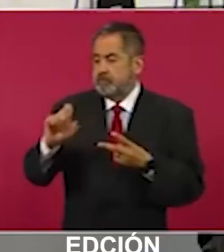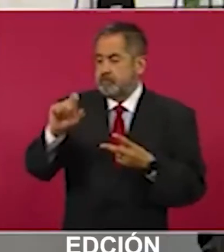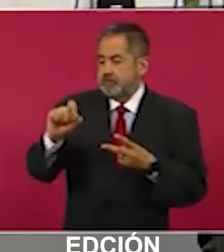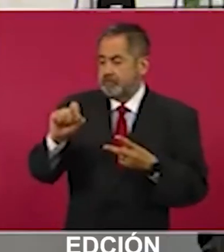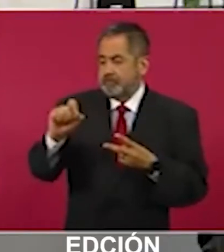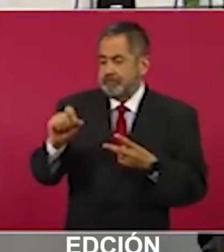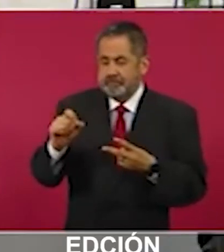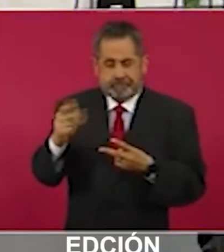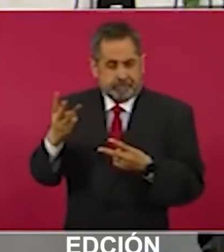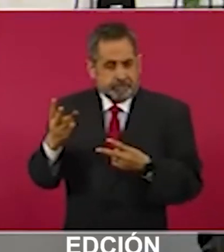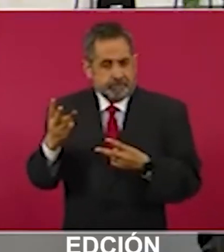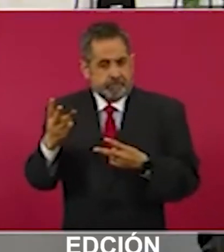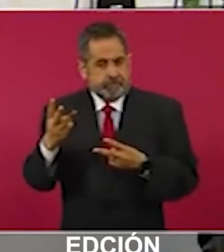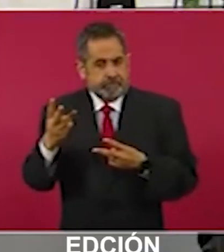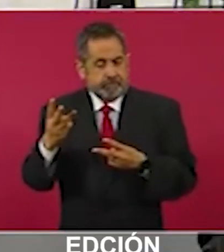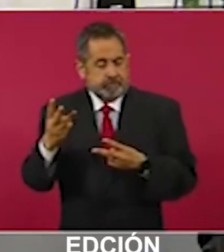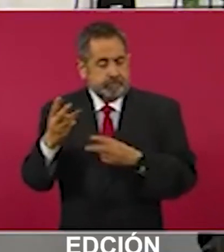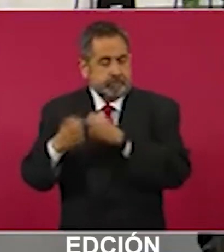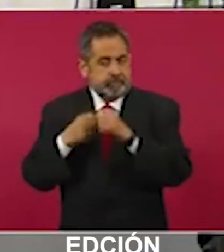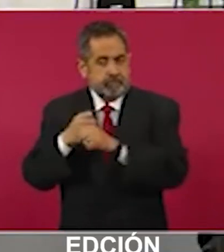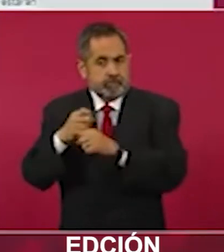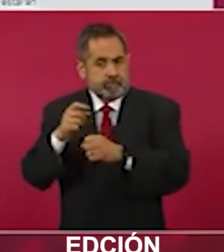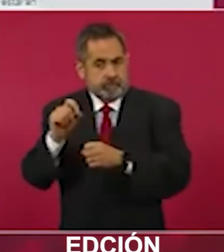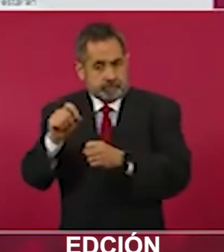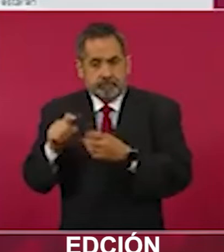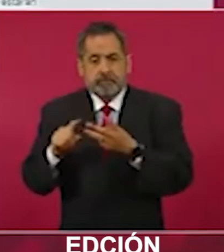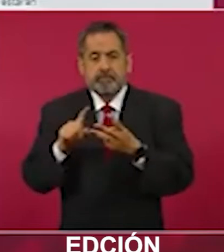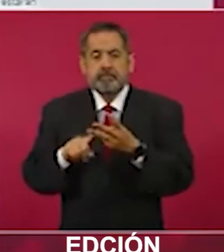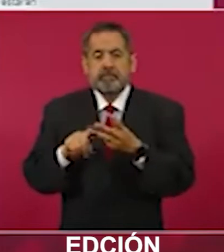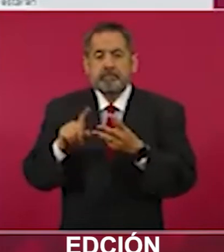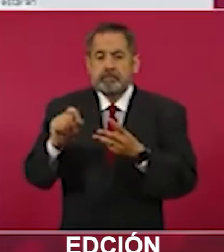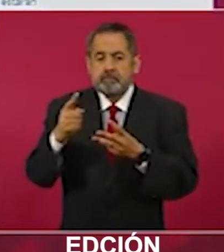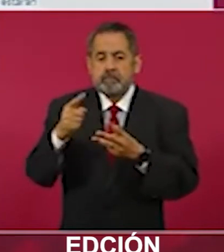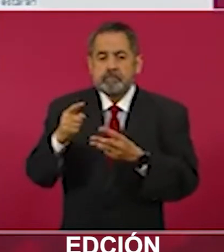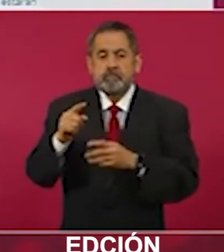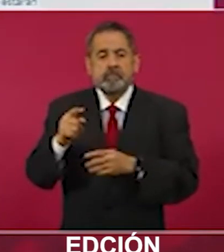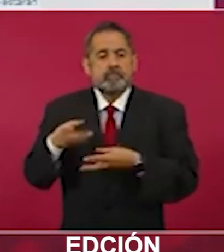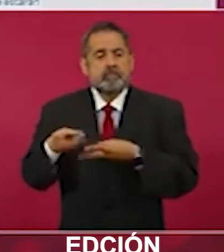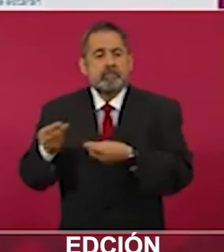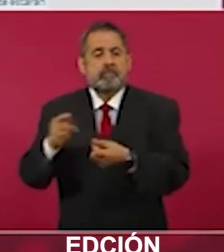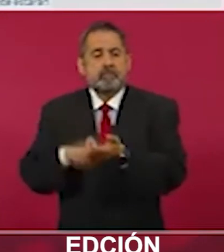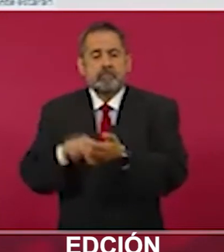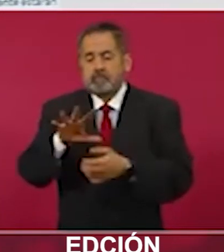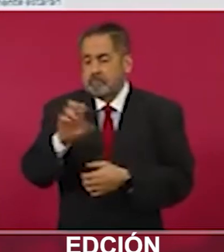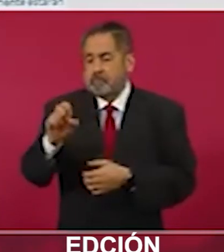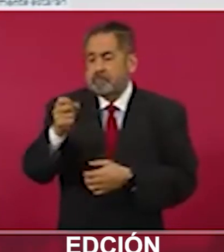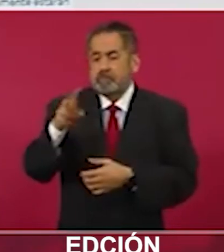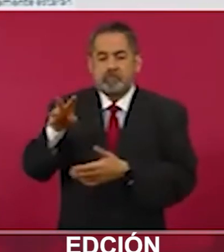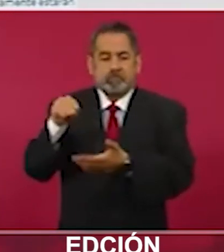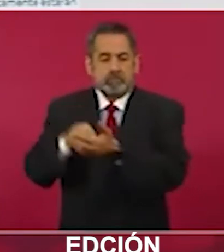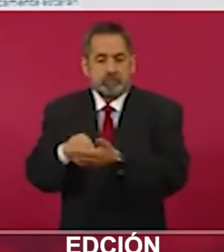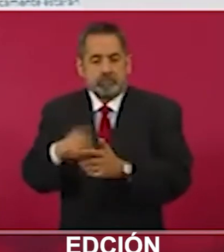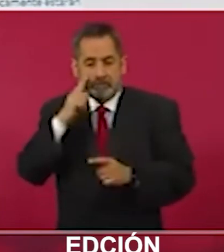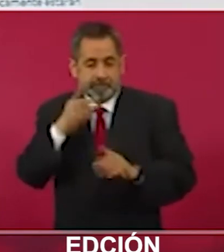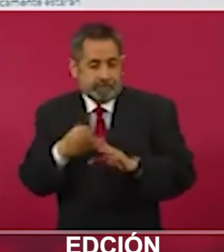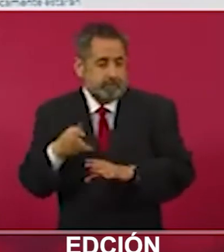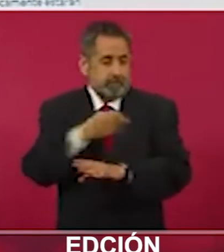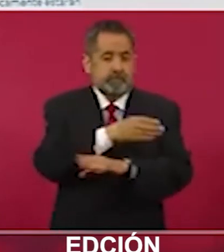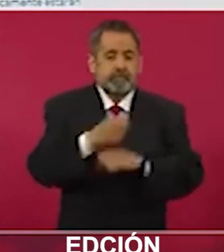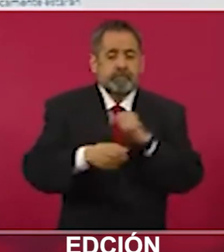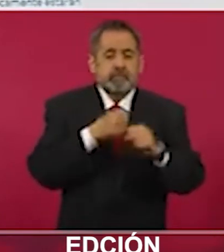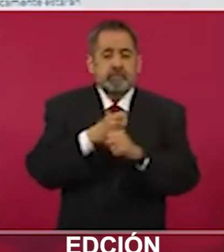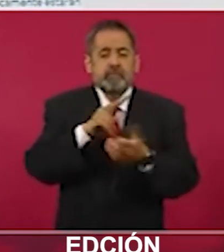523 en el 20 y en el 21 519. Pero miren, en el 18